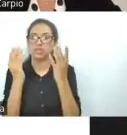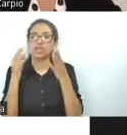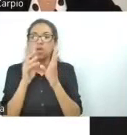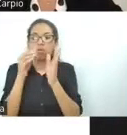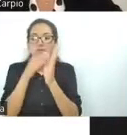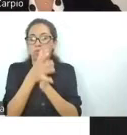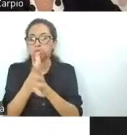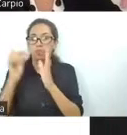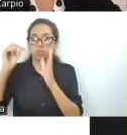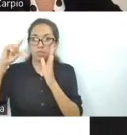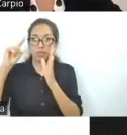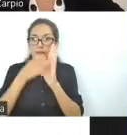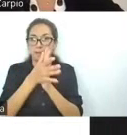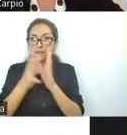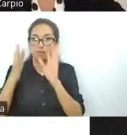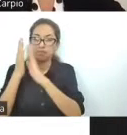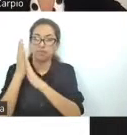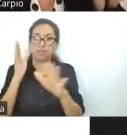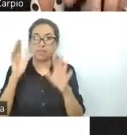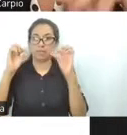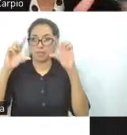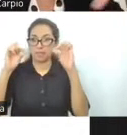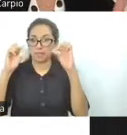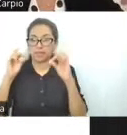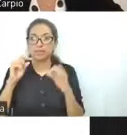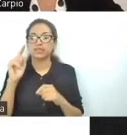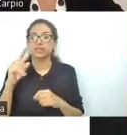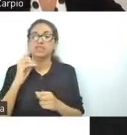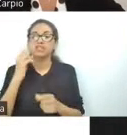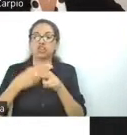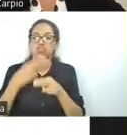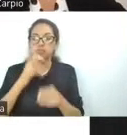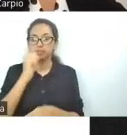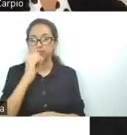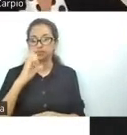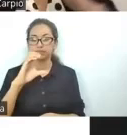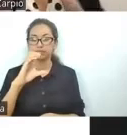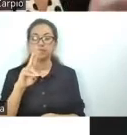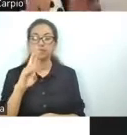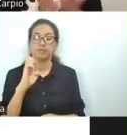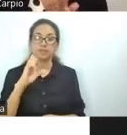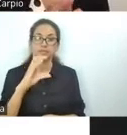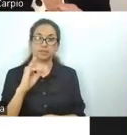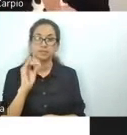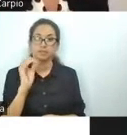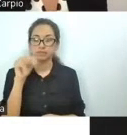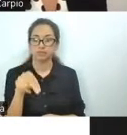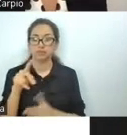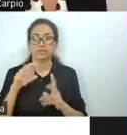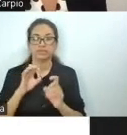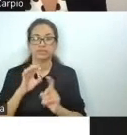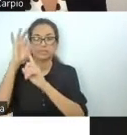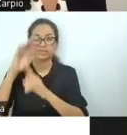llama esmegma, que es una secreción lubricante de las glándulas sebáceas en esa zona, que es importante saberlo, especialmente en niñas,